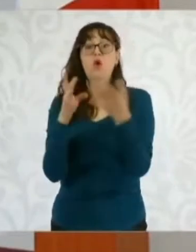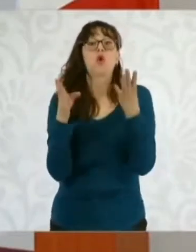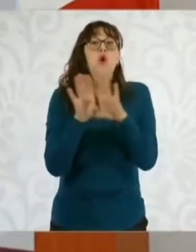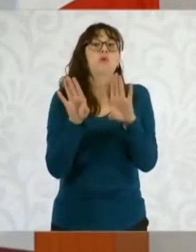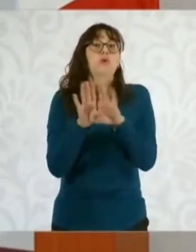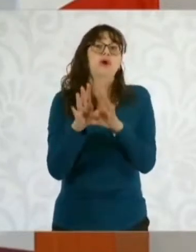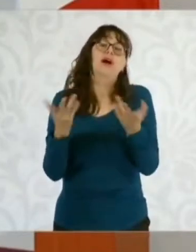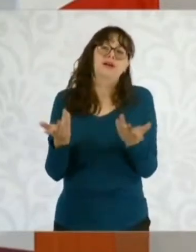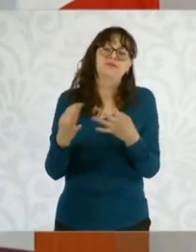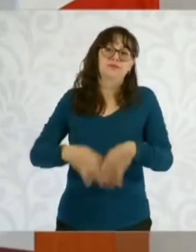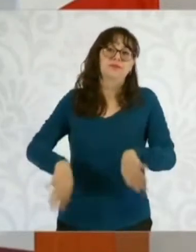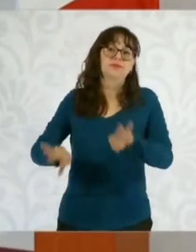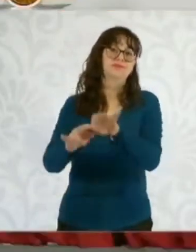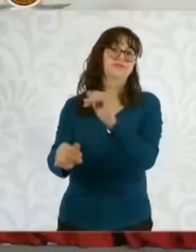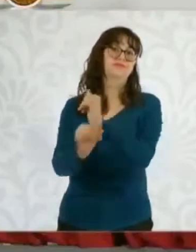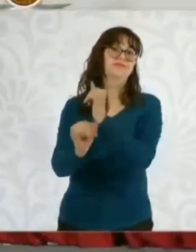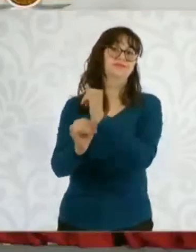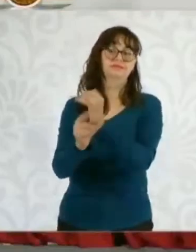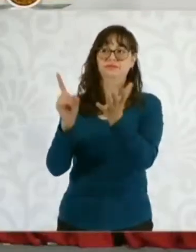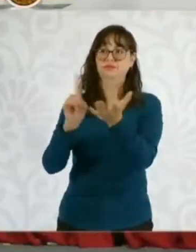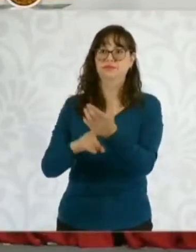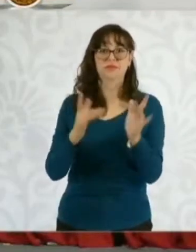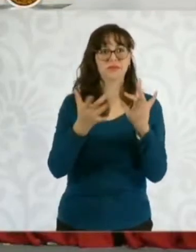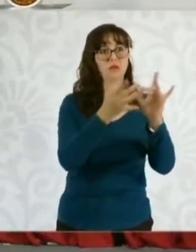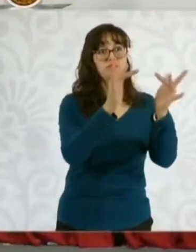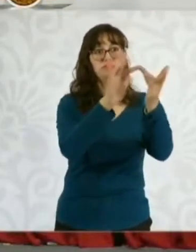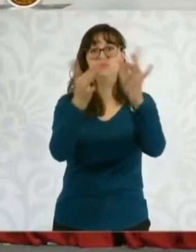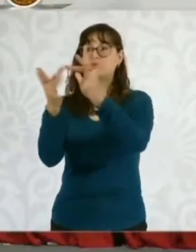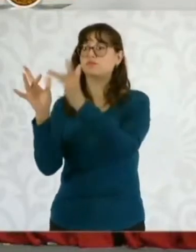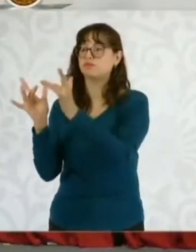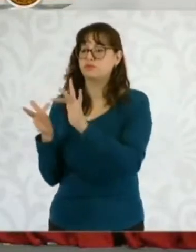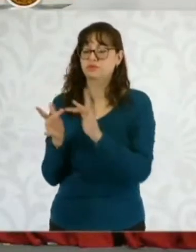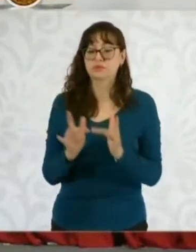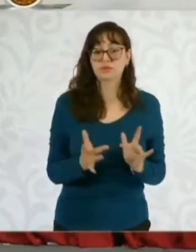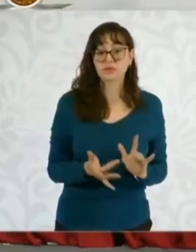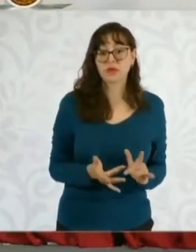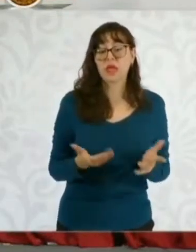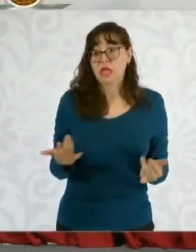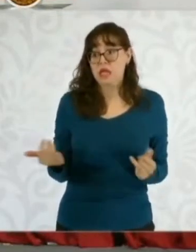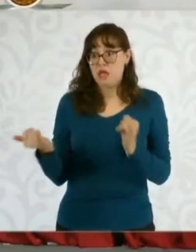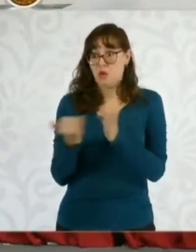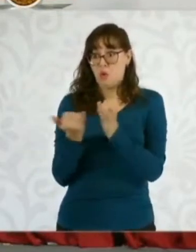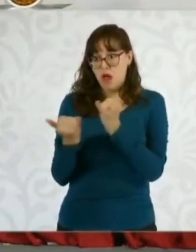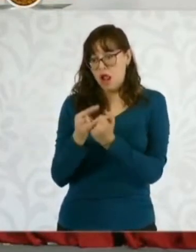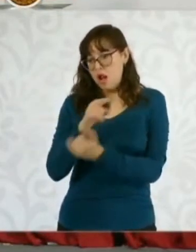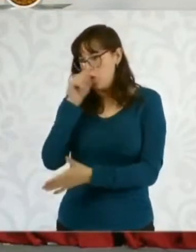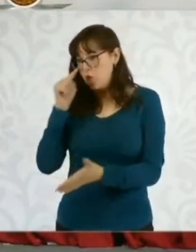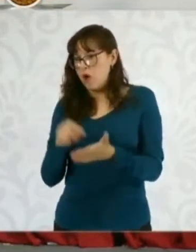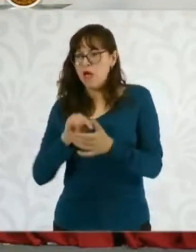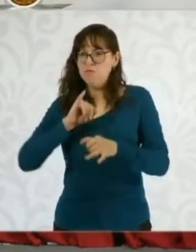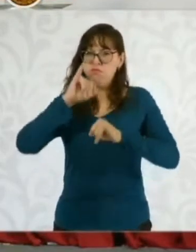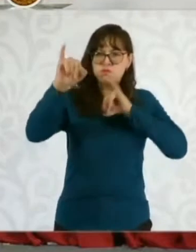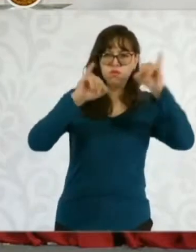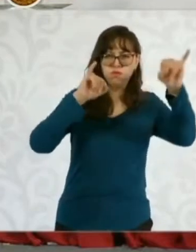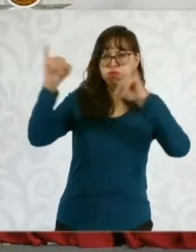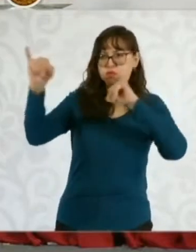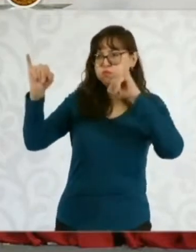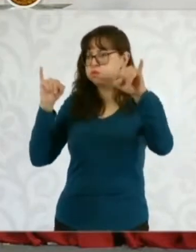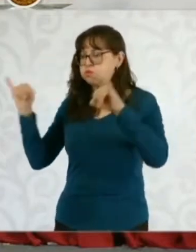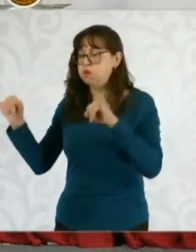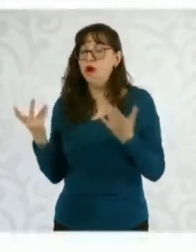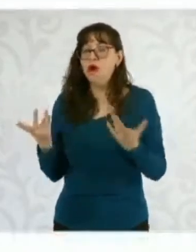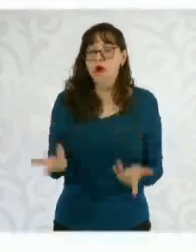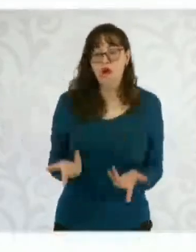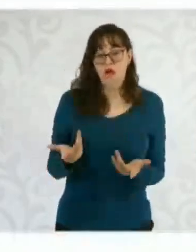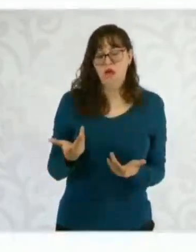la construcción de unidades de salud en solo los lugares donde tengamos muchos desiertos de atención, donde no haya capacidad